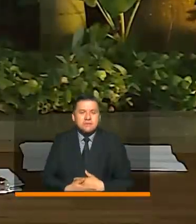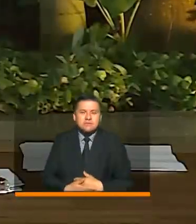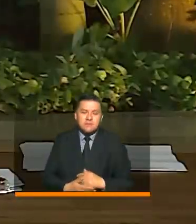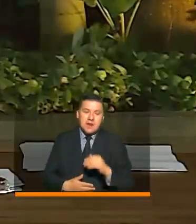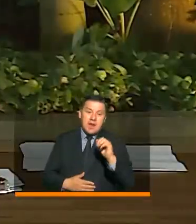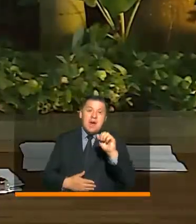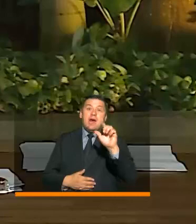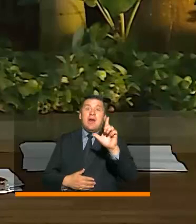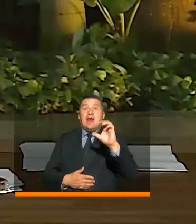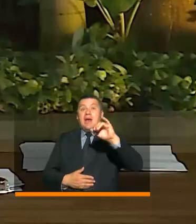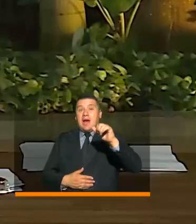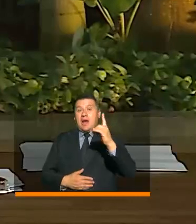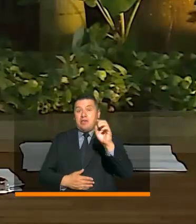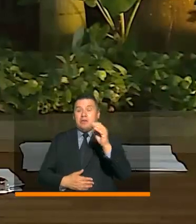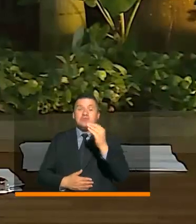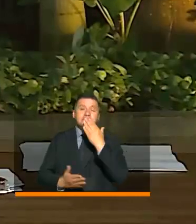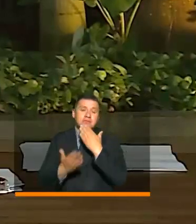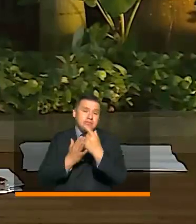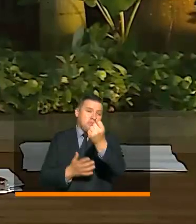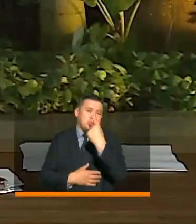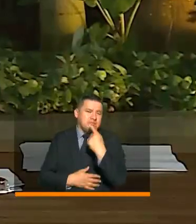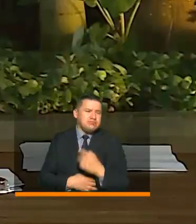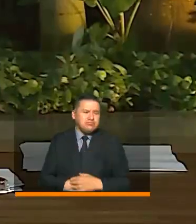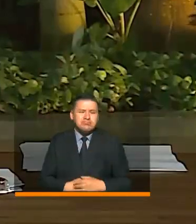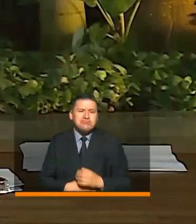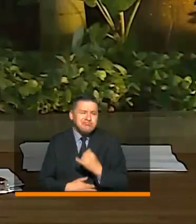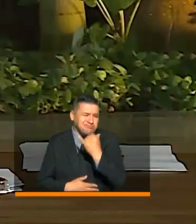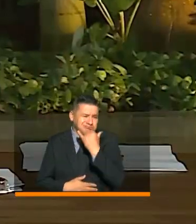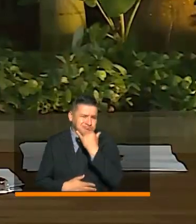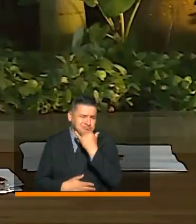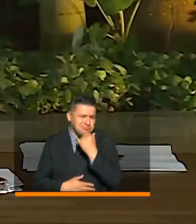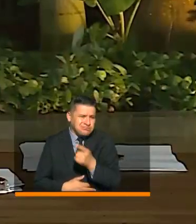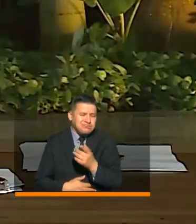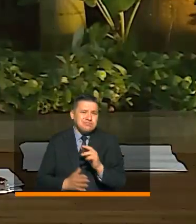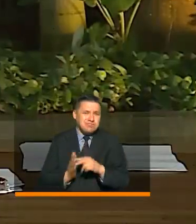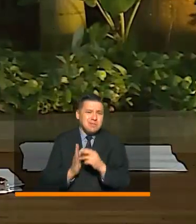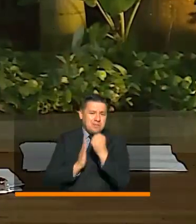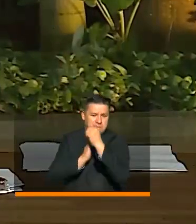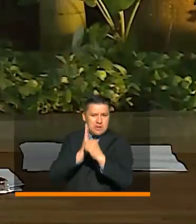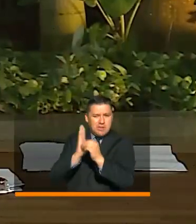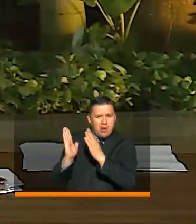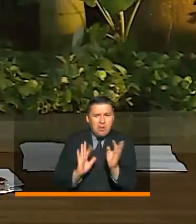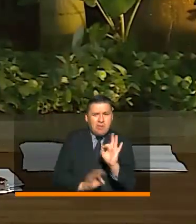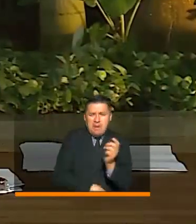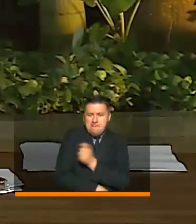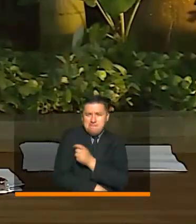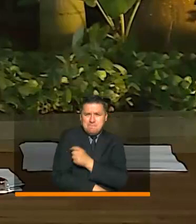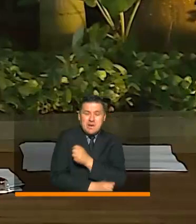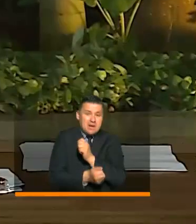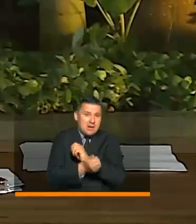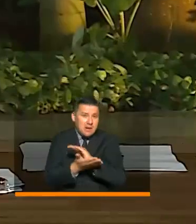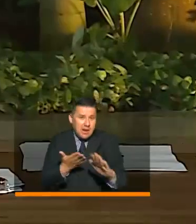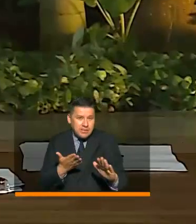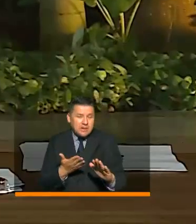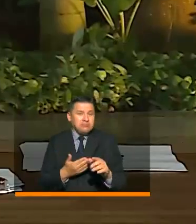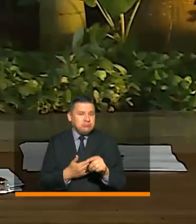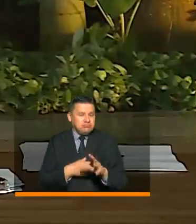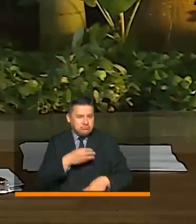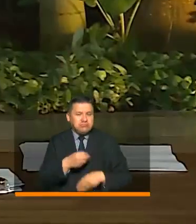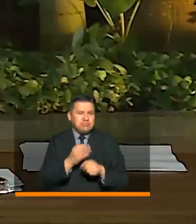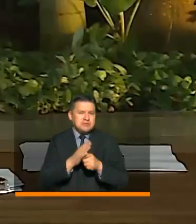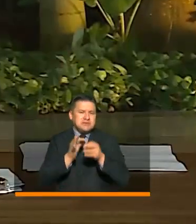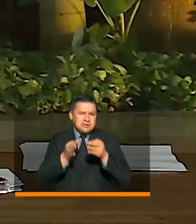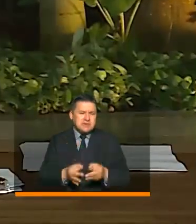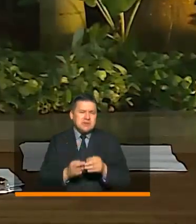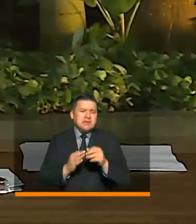Alejandro, muchas gracias por la pregunta. Esencialmente, lo que nosotros hemos tenido es un programa de vacunación masiva, gratuita y además